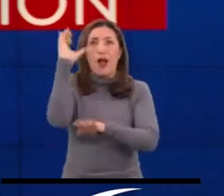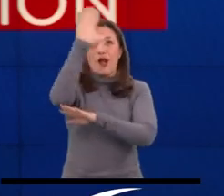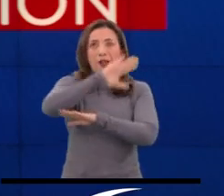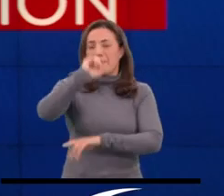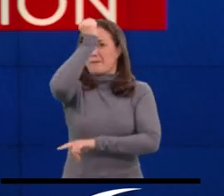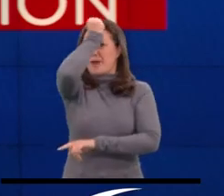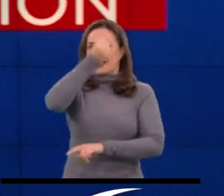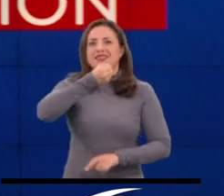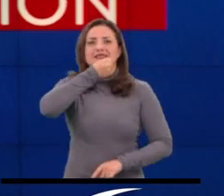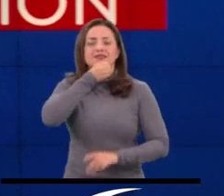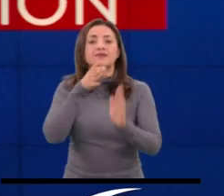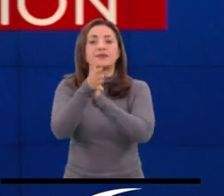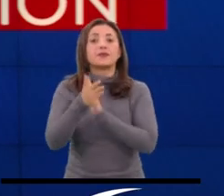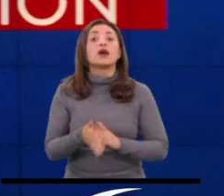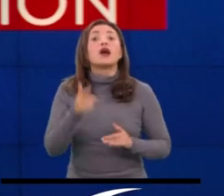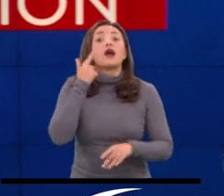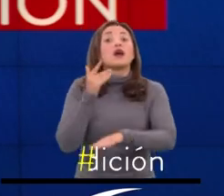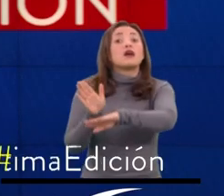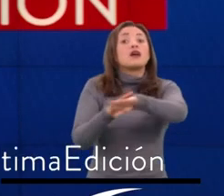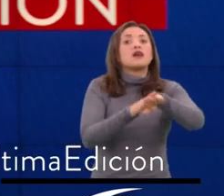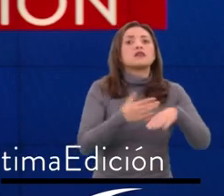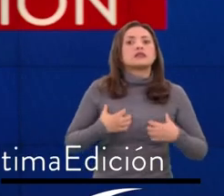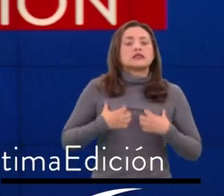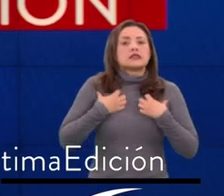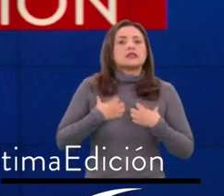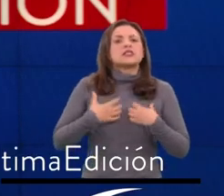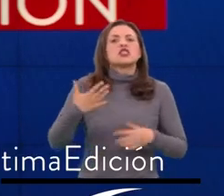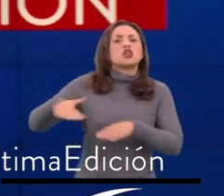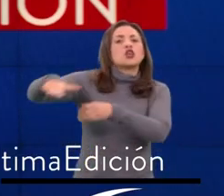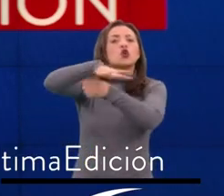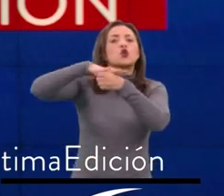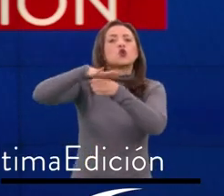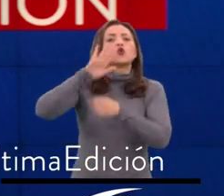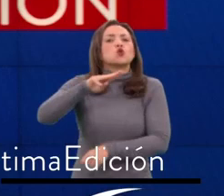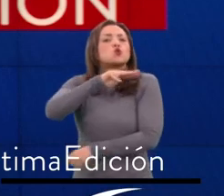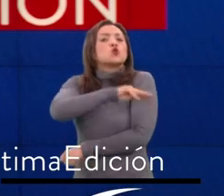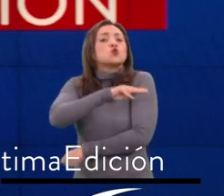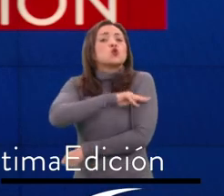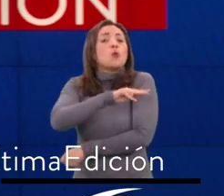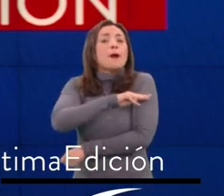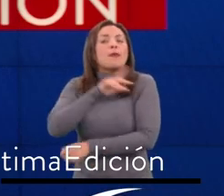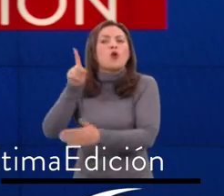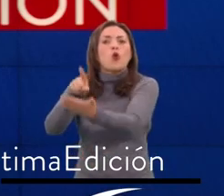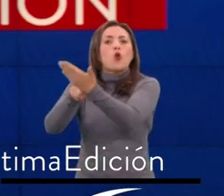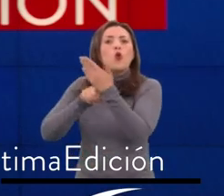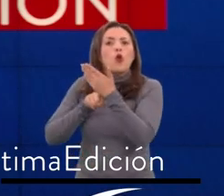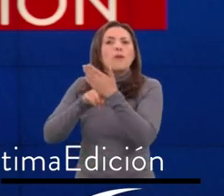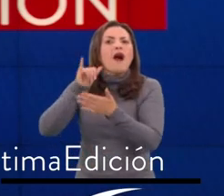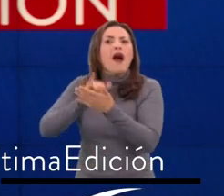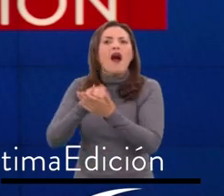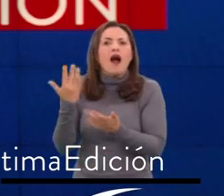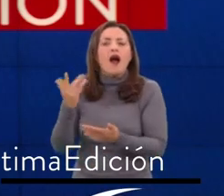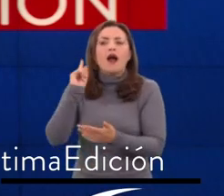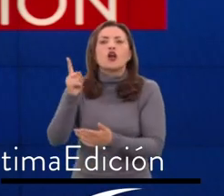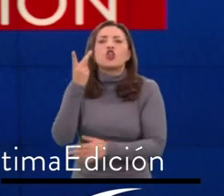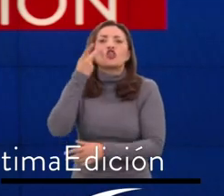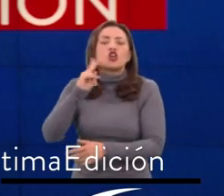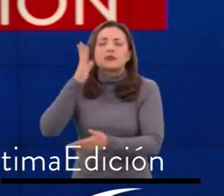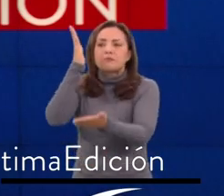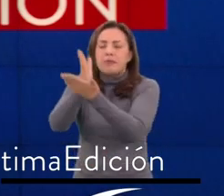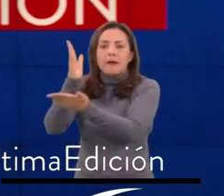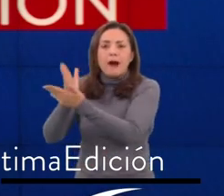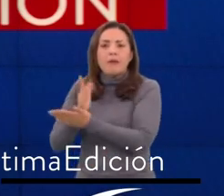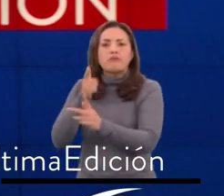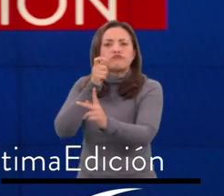Atención, que hay temor y preocupación en los habitantes del Sumapaz porque en menos de 48 horas se registraron 3 homicidios. El ejército reforzó